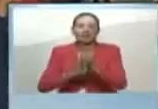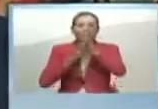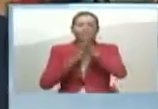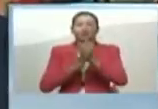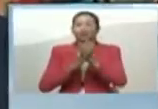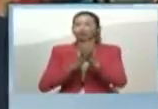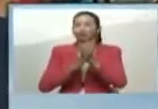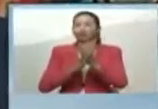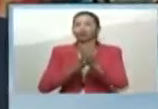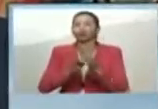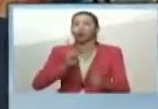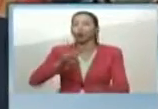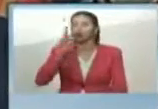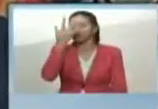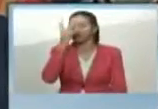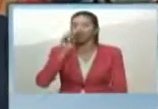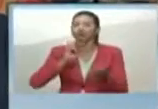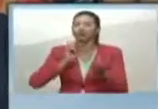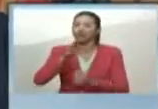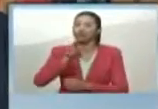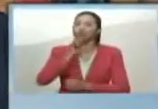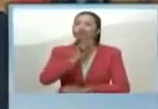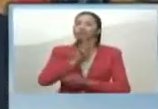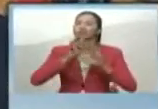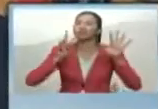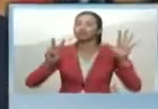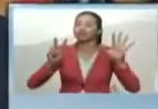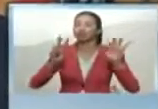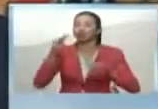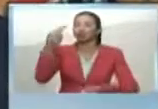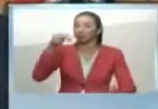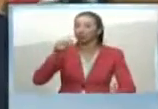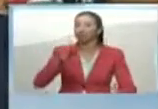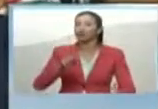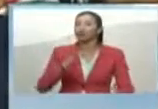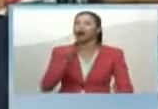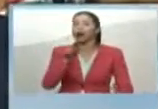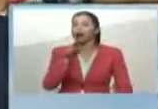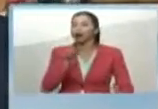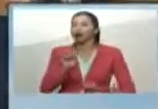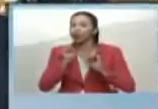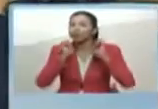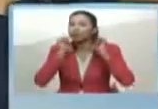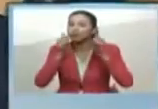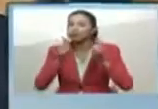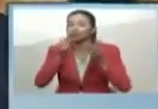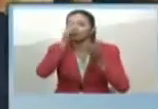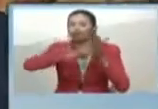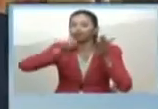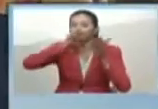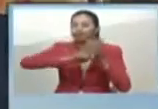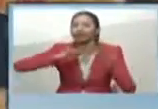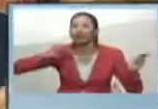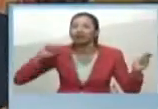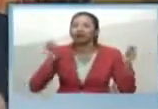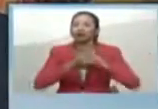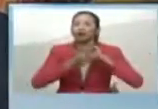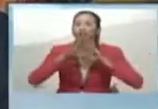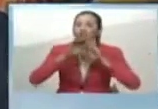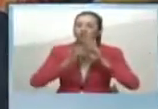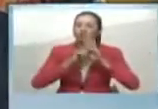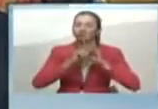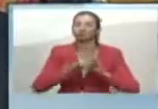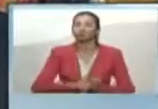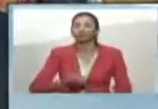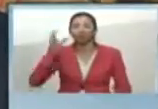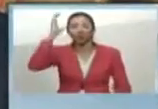de febrero y del 27 de noviembre, nació el proceso constituyente con una